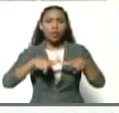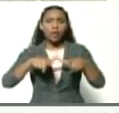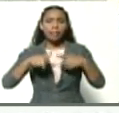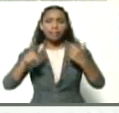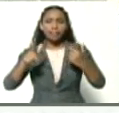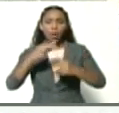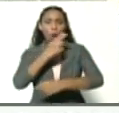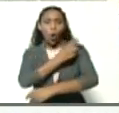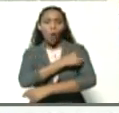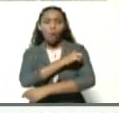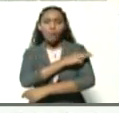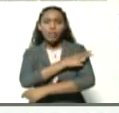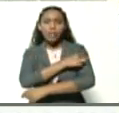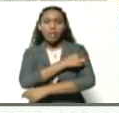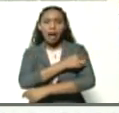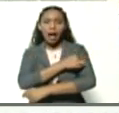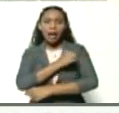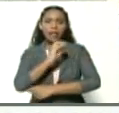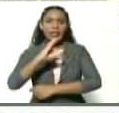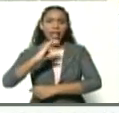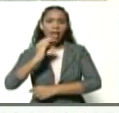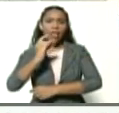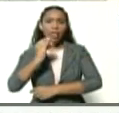espacios de hospitales, de CDI,